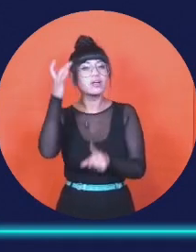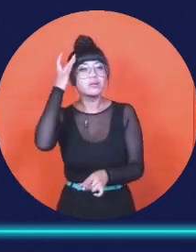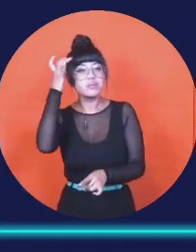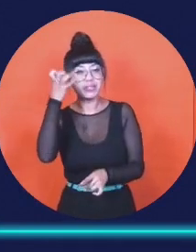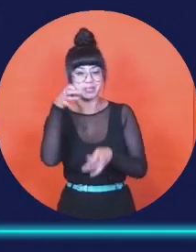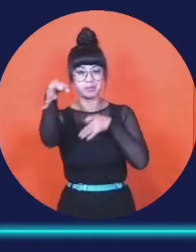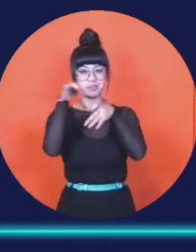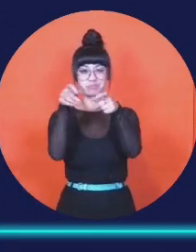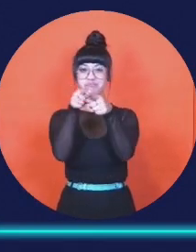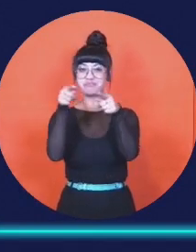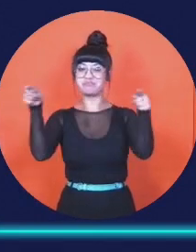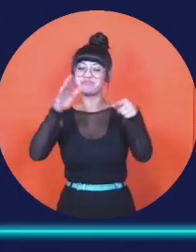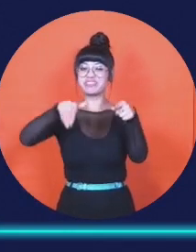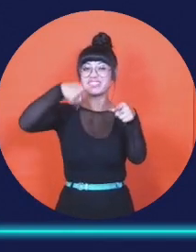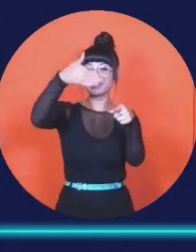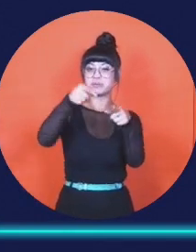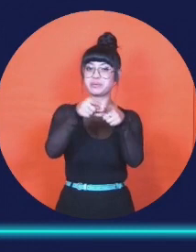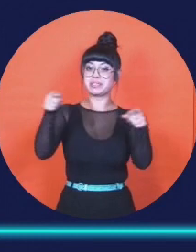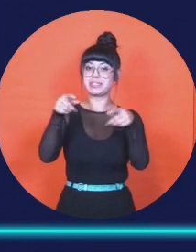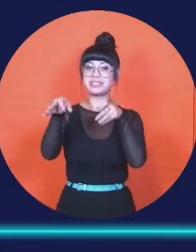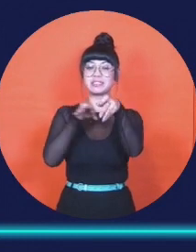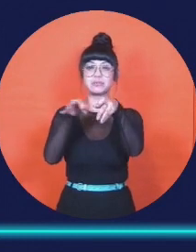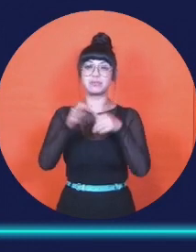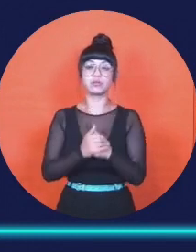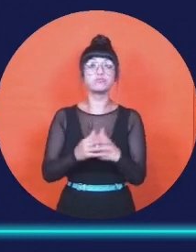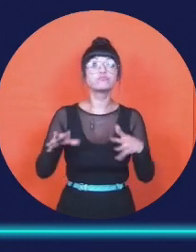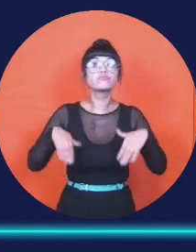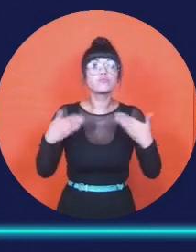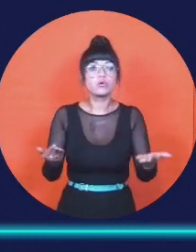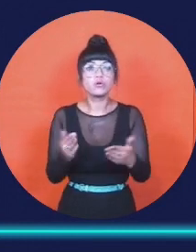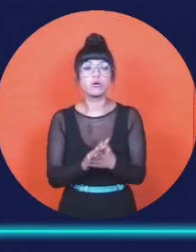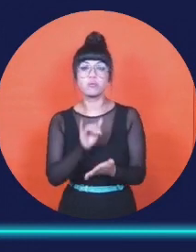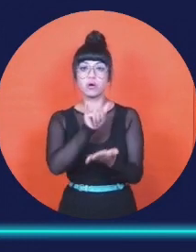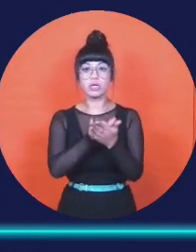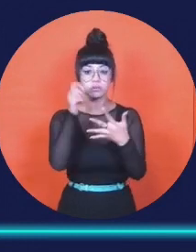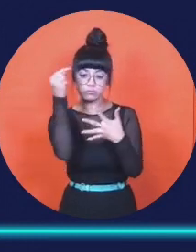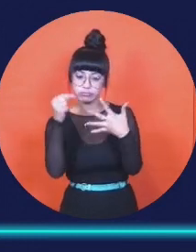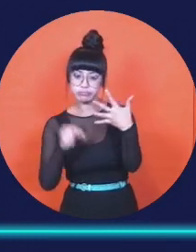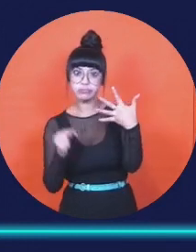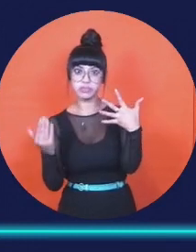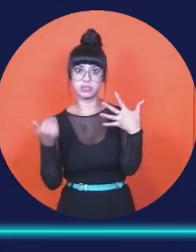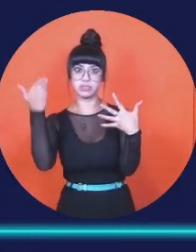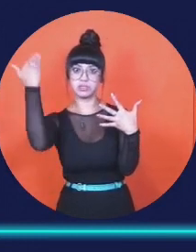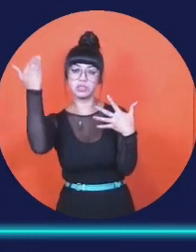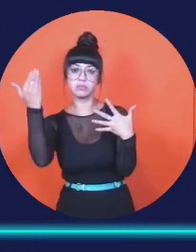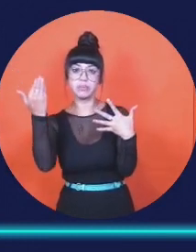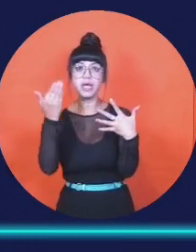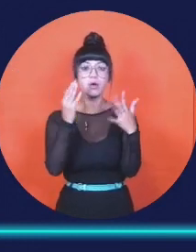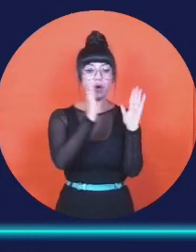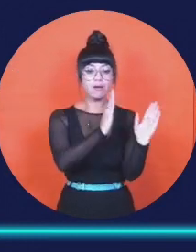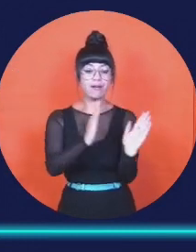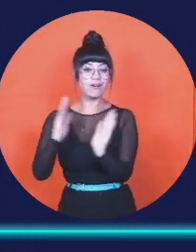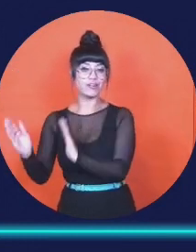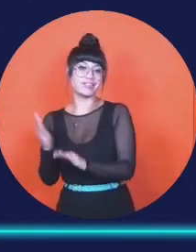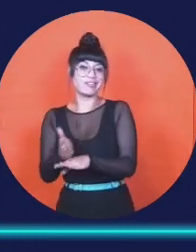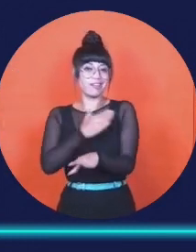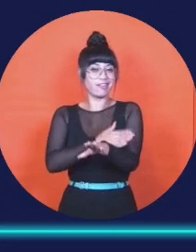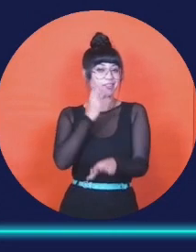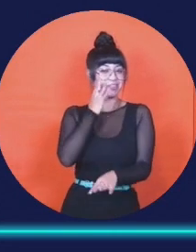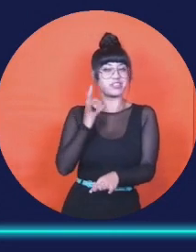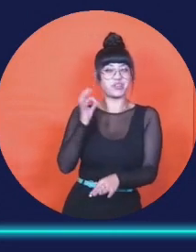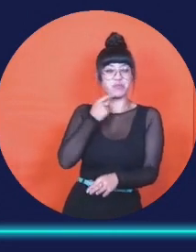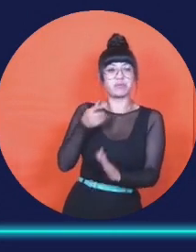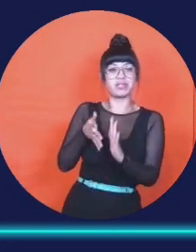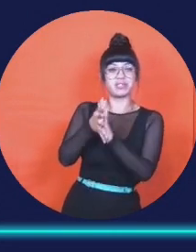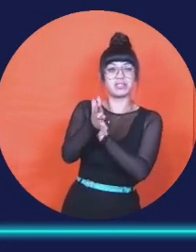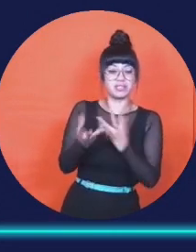voy a explicar más adelante. Teníamos que definir el esquema de beneficios porque para nosotros, como mencionó Joseph, los